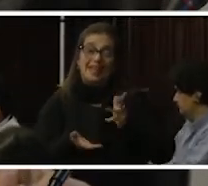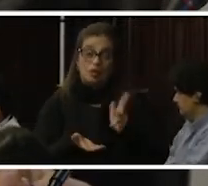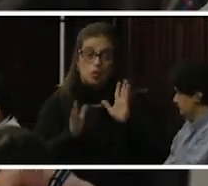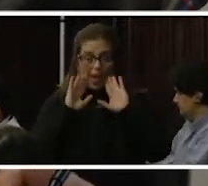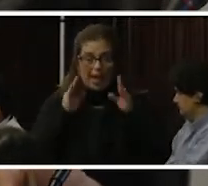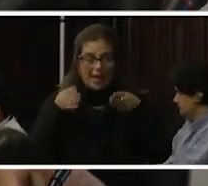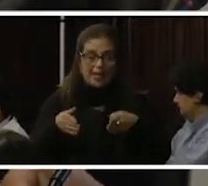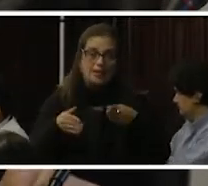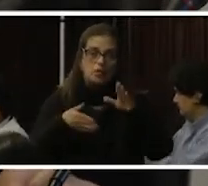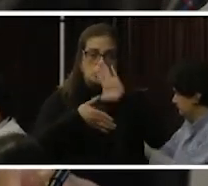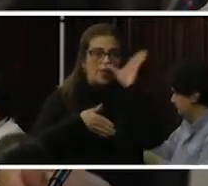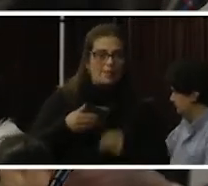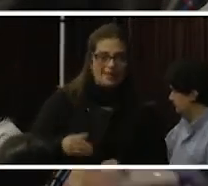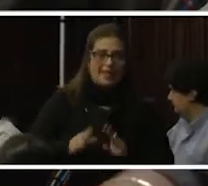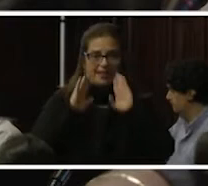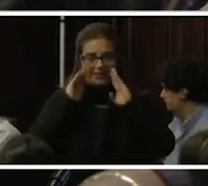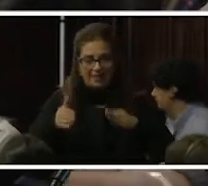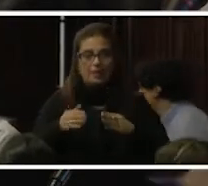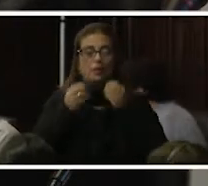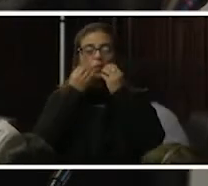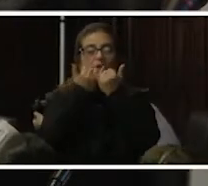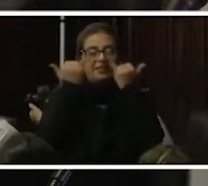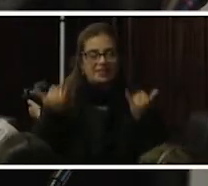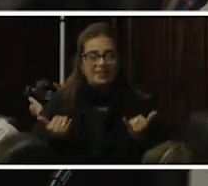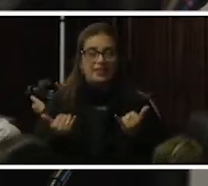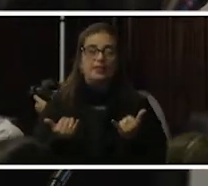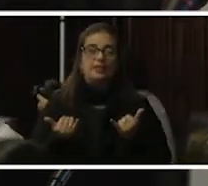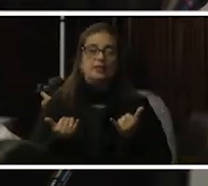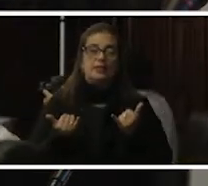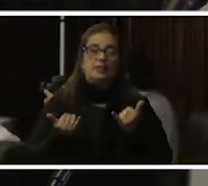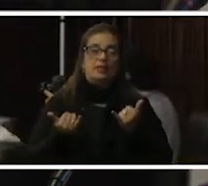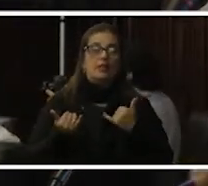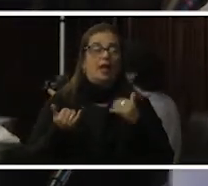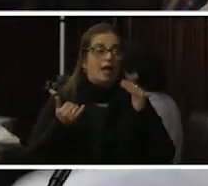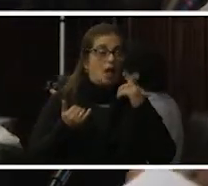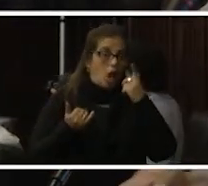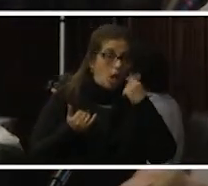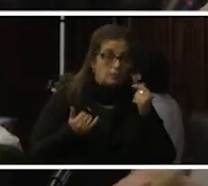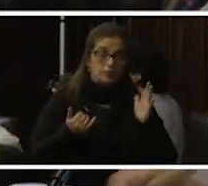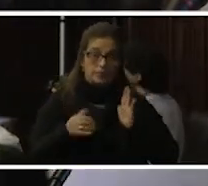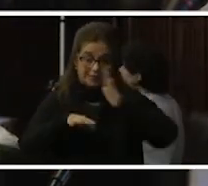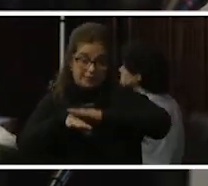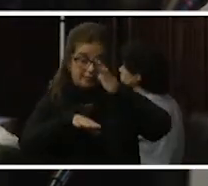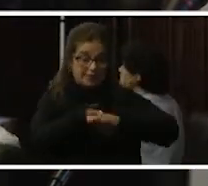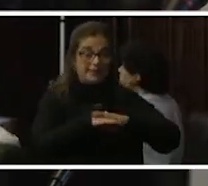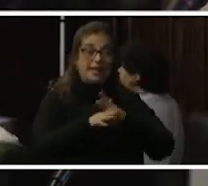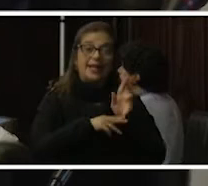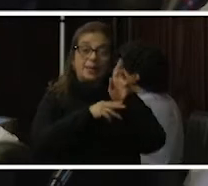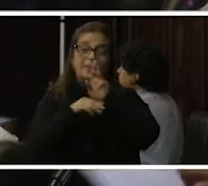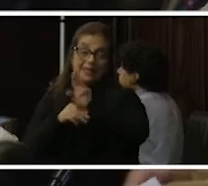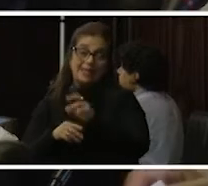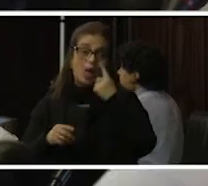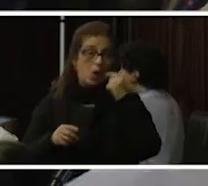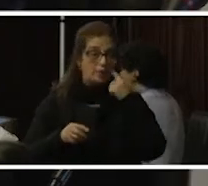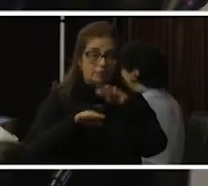para Sudamérica. Buenos días, comisionada, comisionado, representantes, señoras y señores.